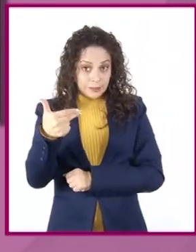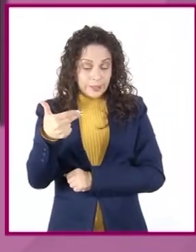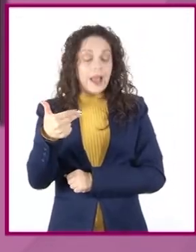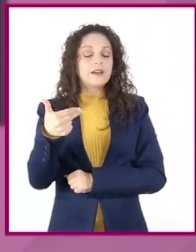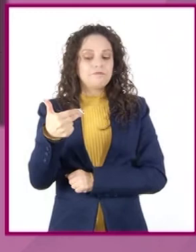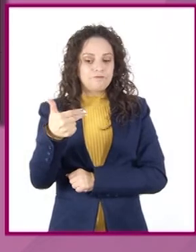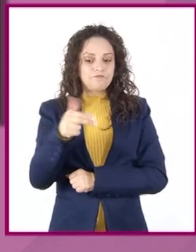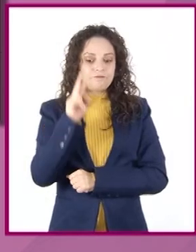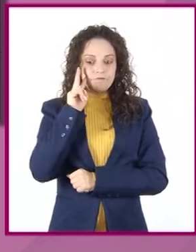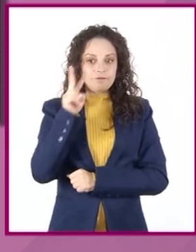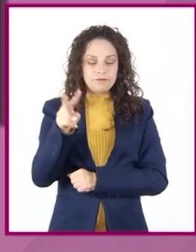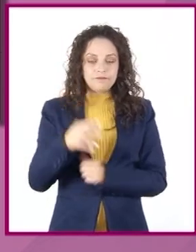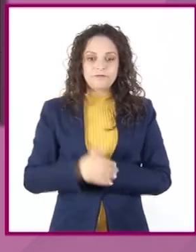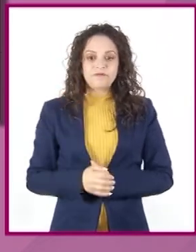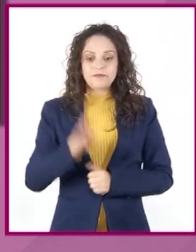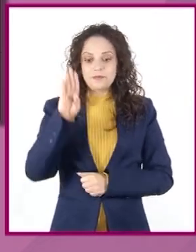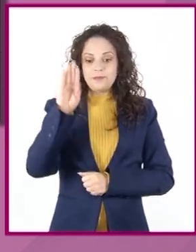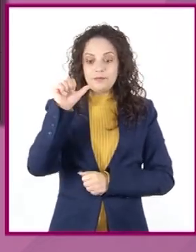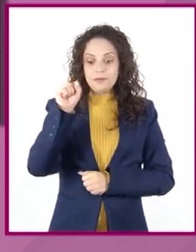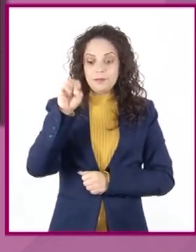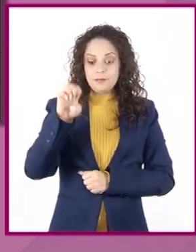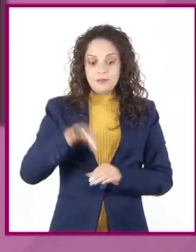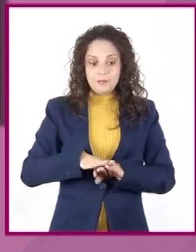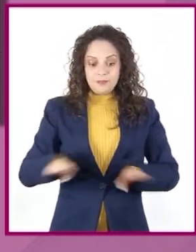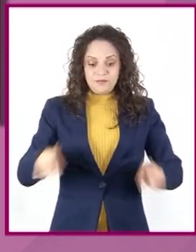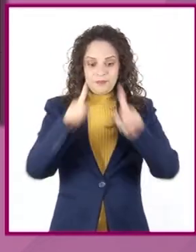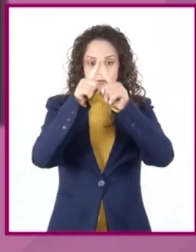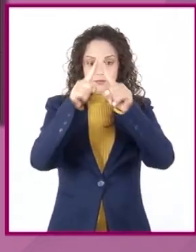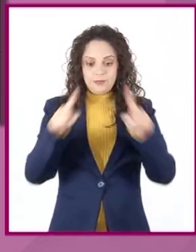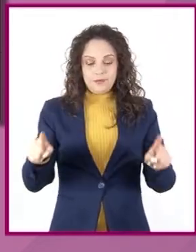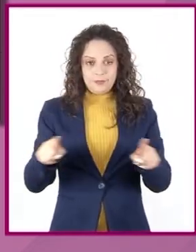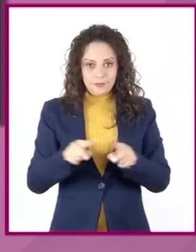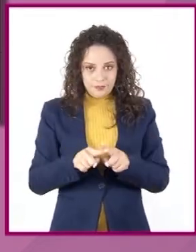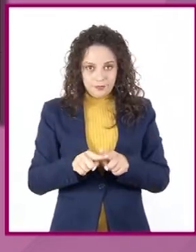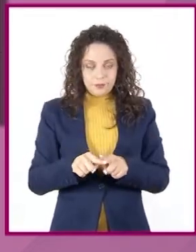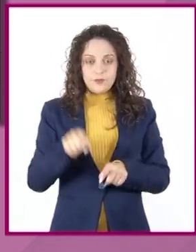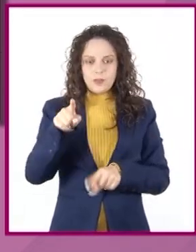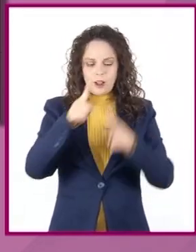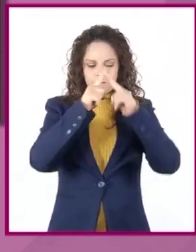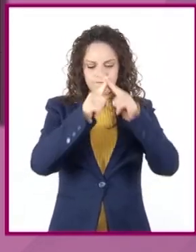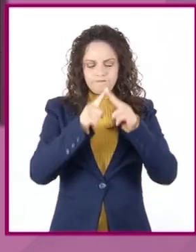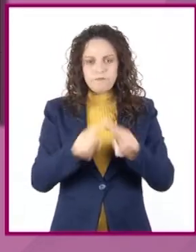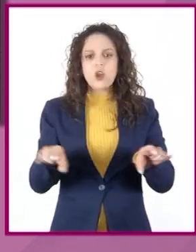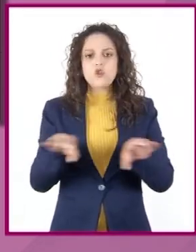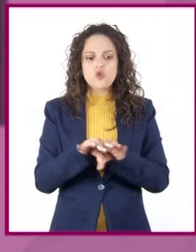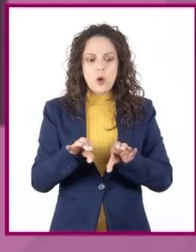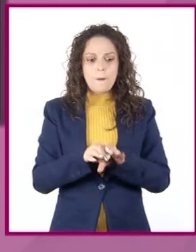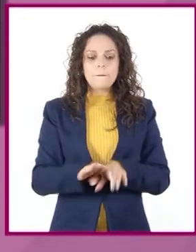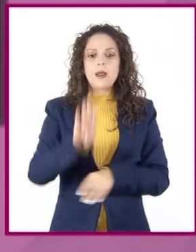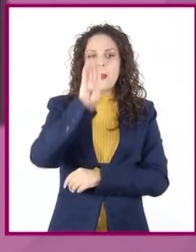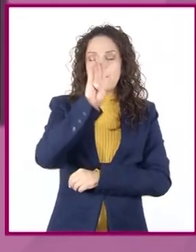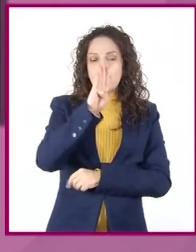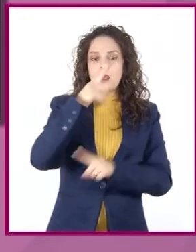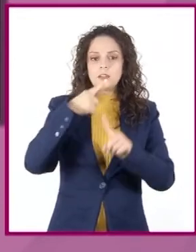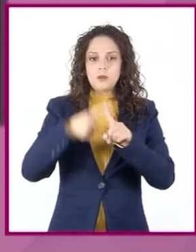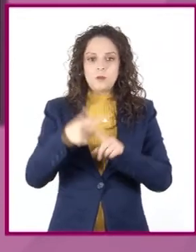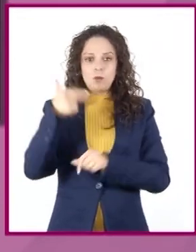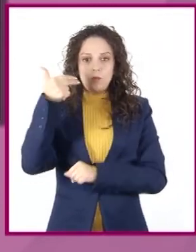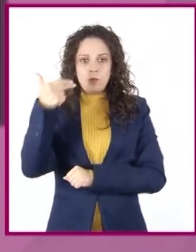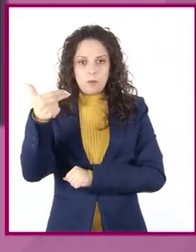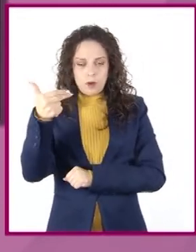La base del prisma es un triángulo y su fórmula para calcular el área es base por altura sobre 2.